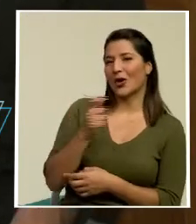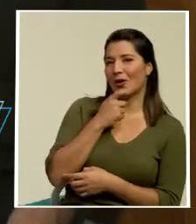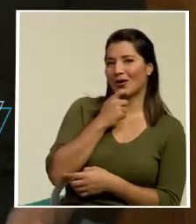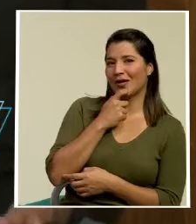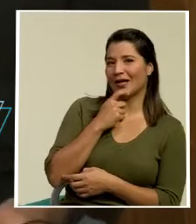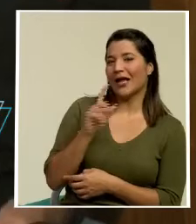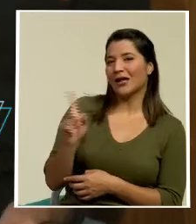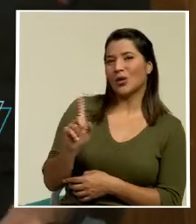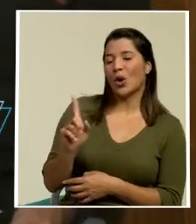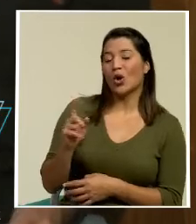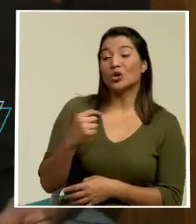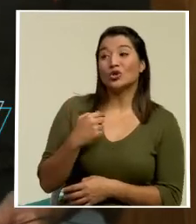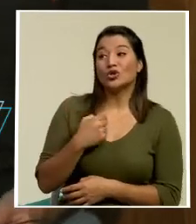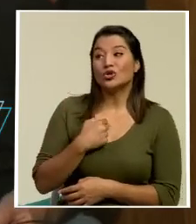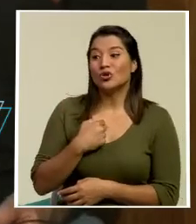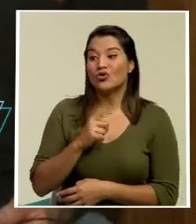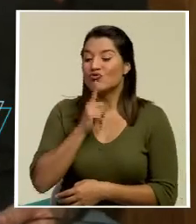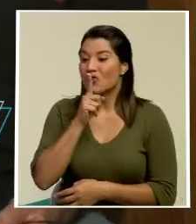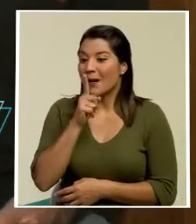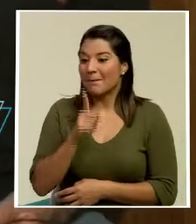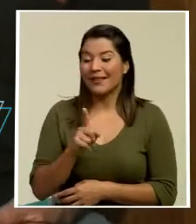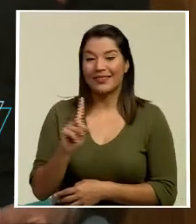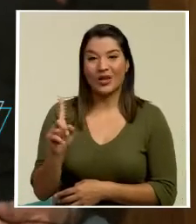No tenía ningún asomo